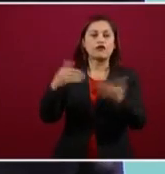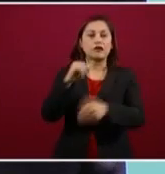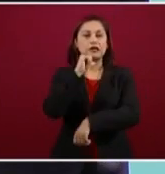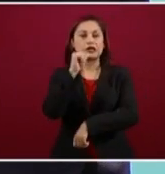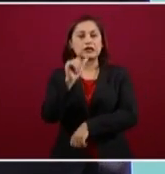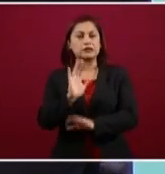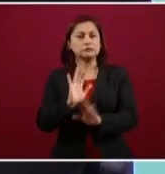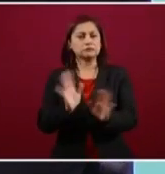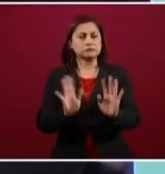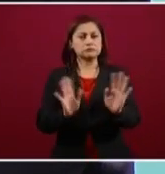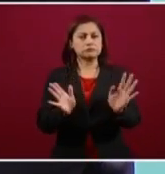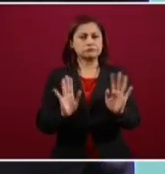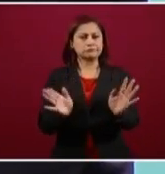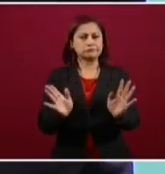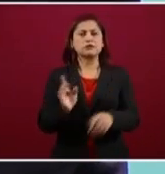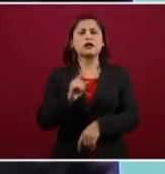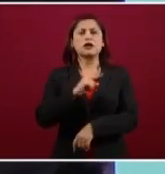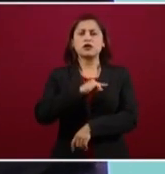Nosotros no